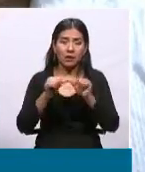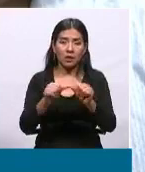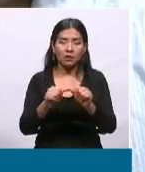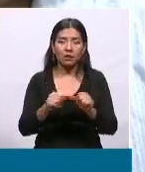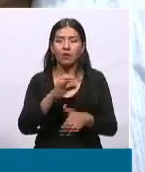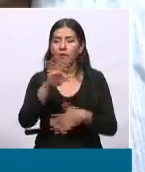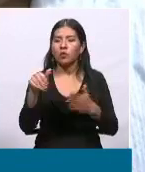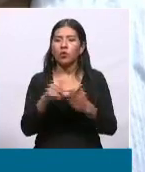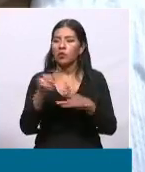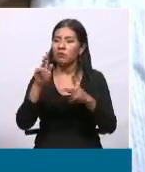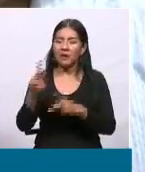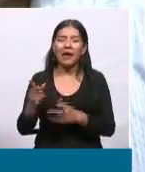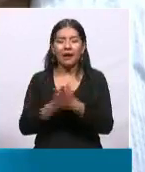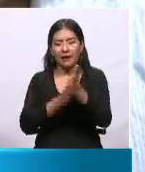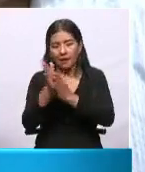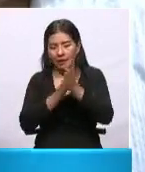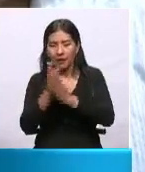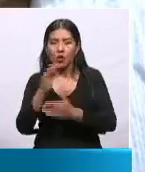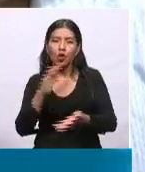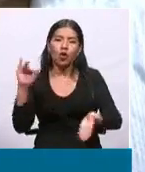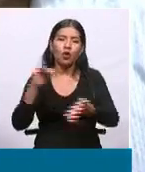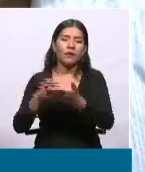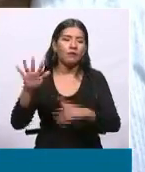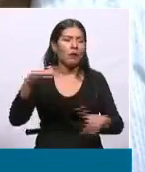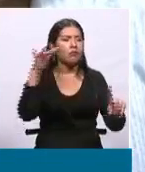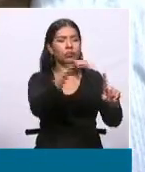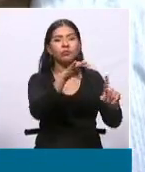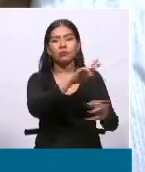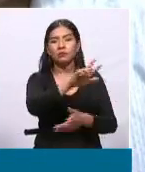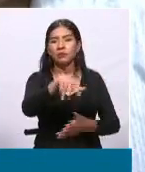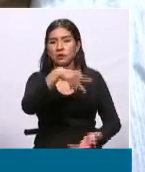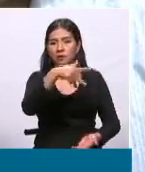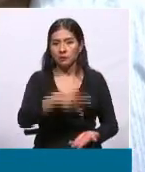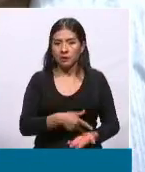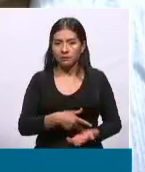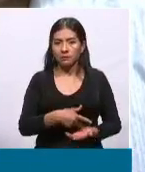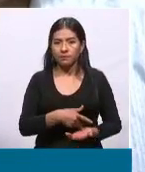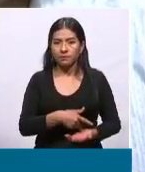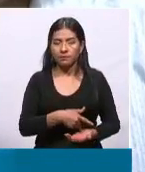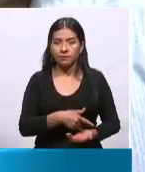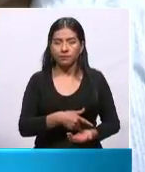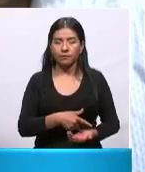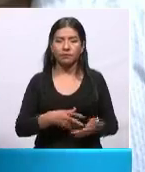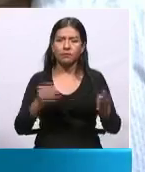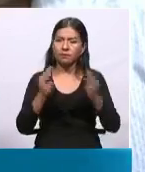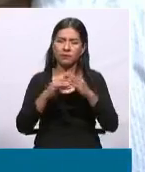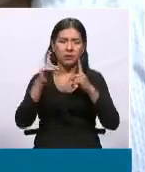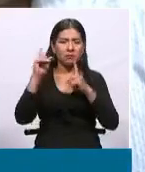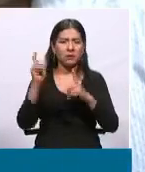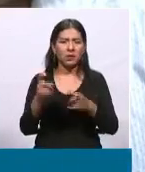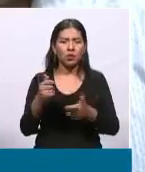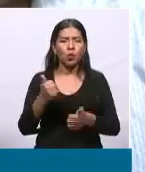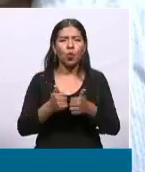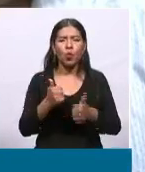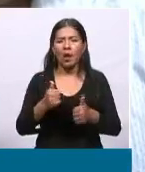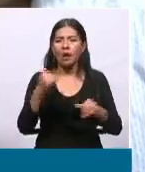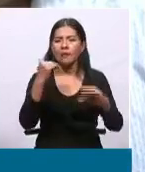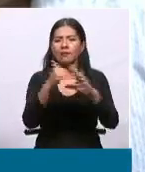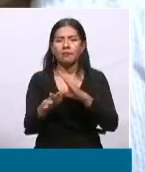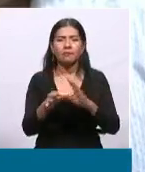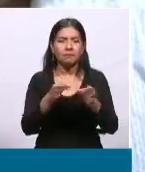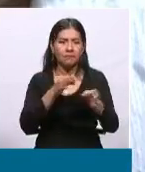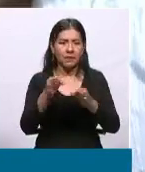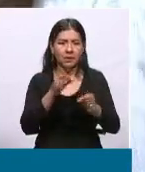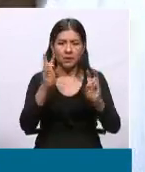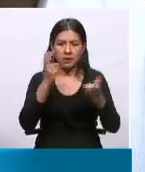ataque al Plan 3000. ¿Qué mensaje se está dando, senador William Torres? Porque no podemos apartarnos de